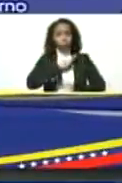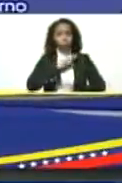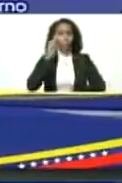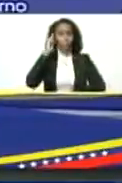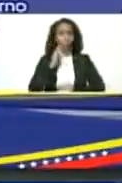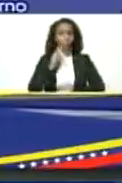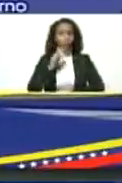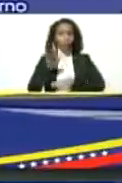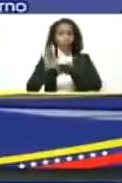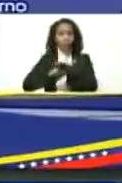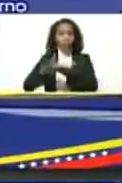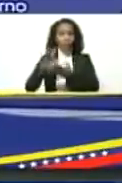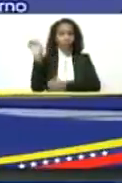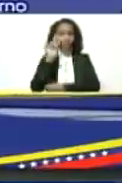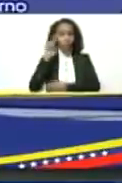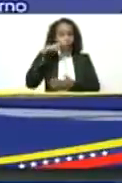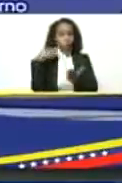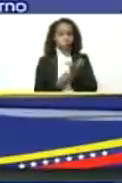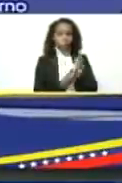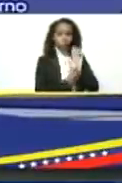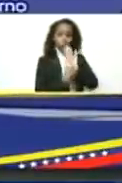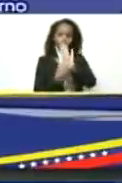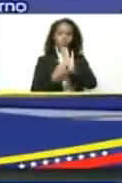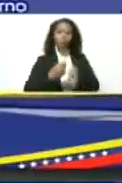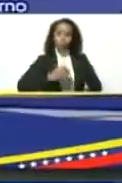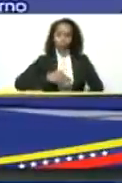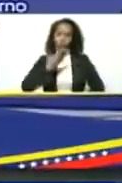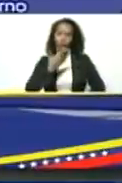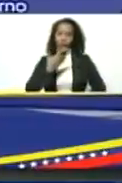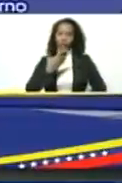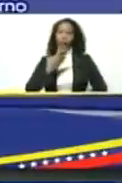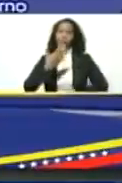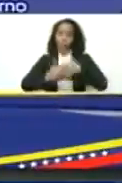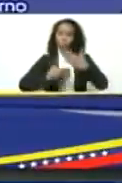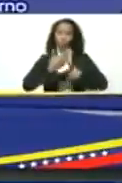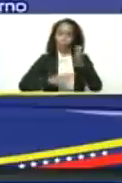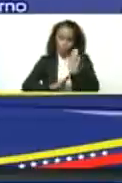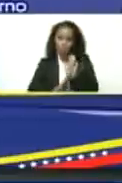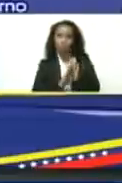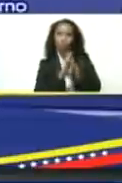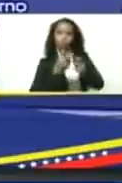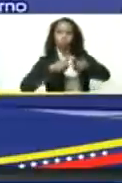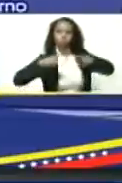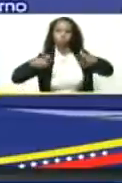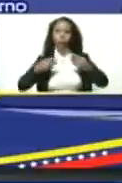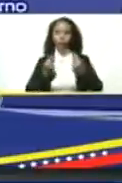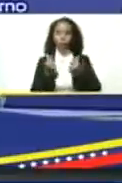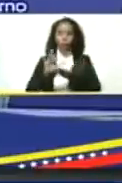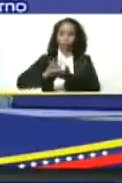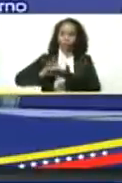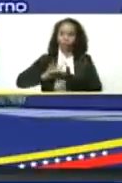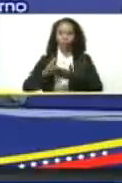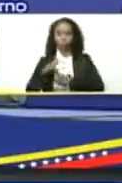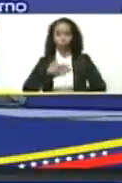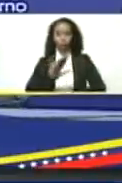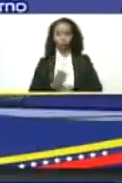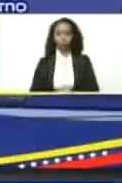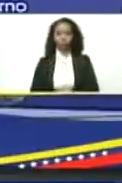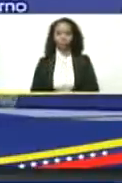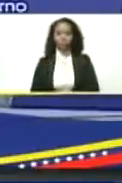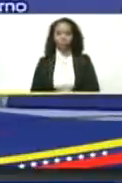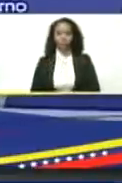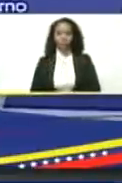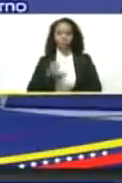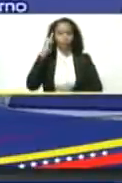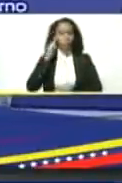Digital. Venezuela demuestra que puede andar el camino de la economía digital, del